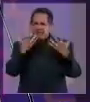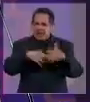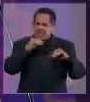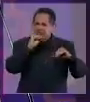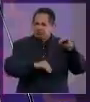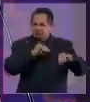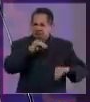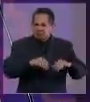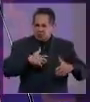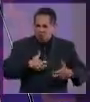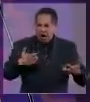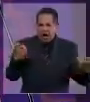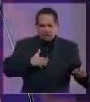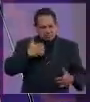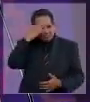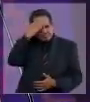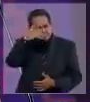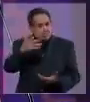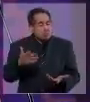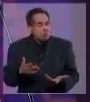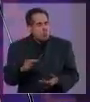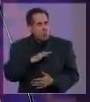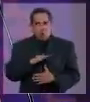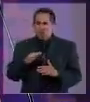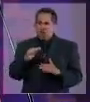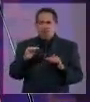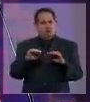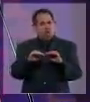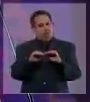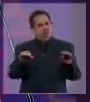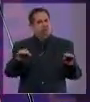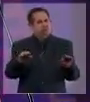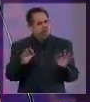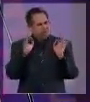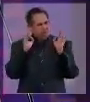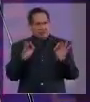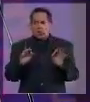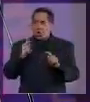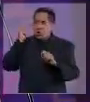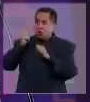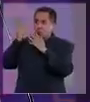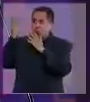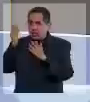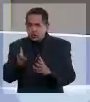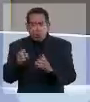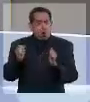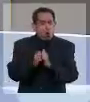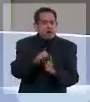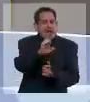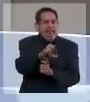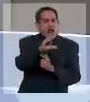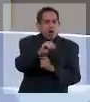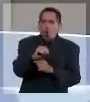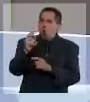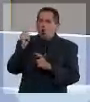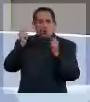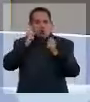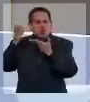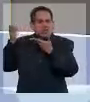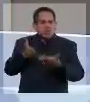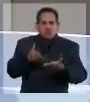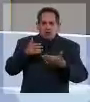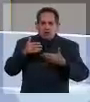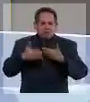podemos generar una condición de equilibrio entre el turismo y el ecoturismo. Tenemos que potenciar